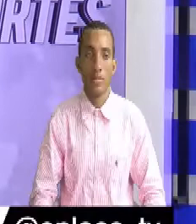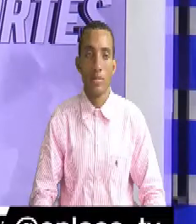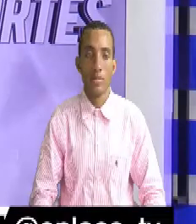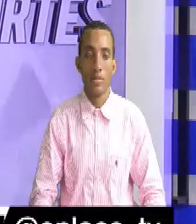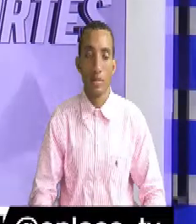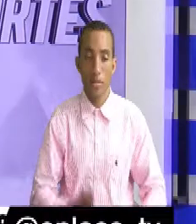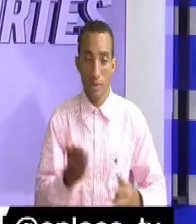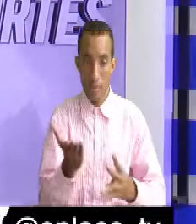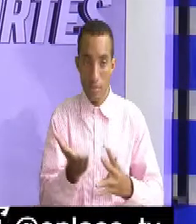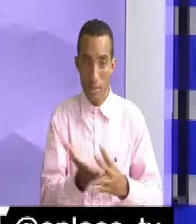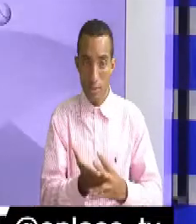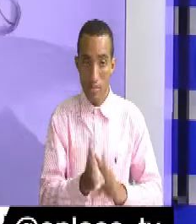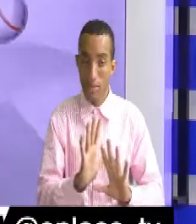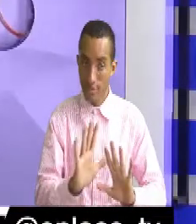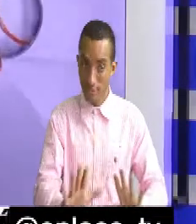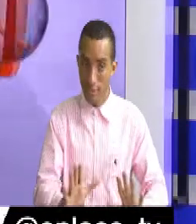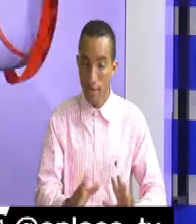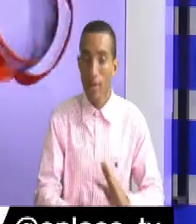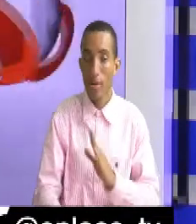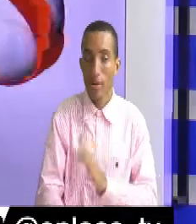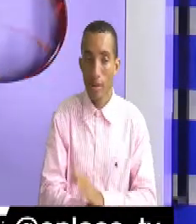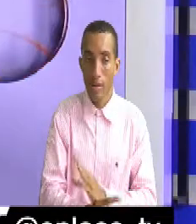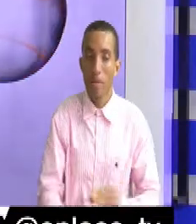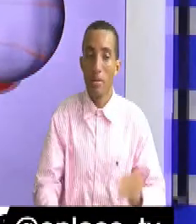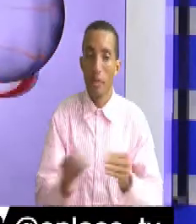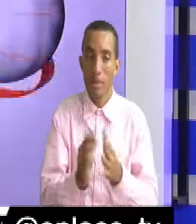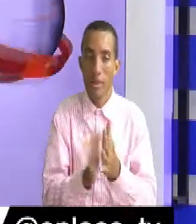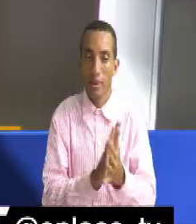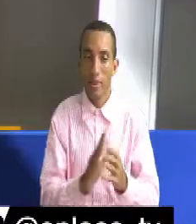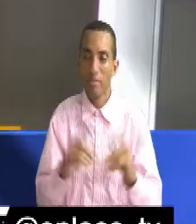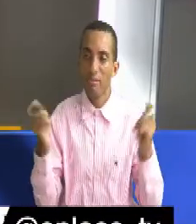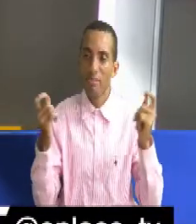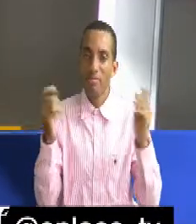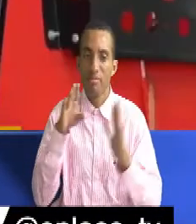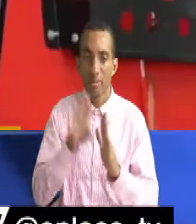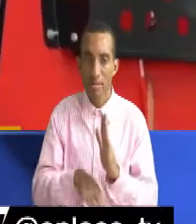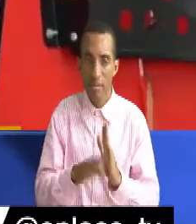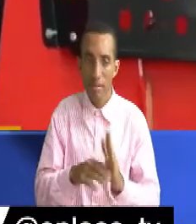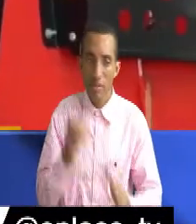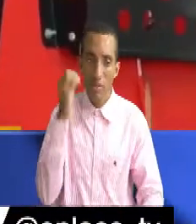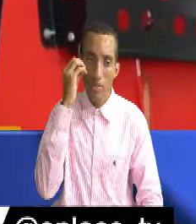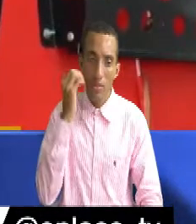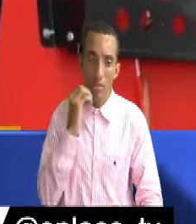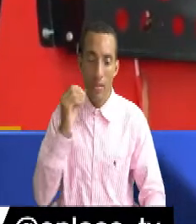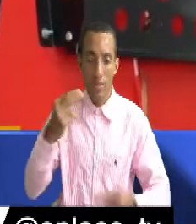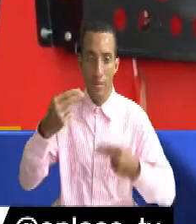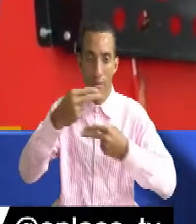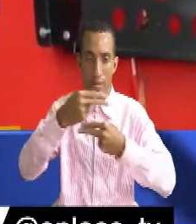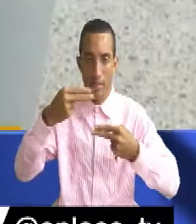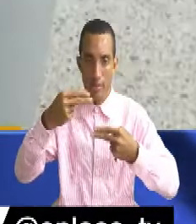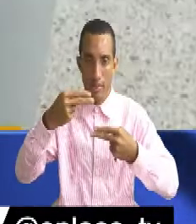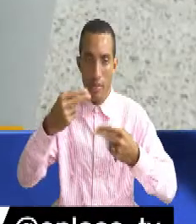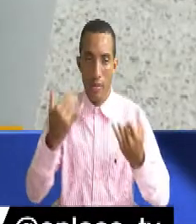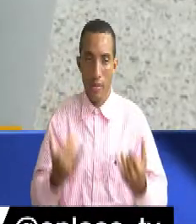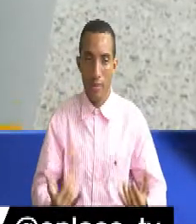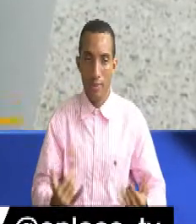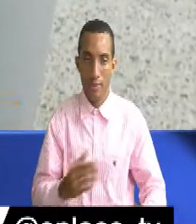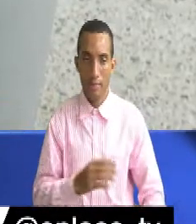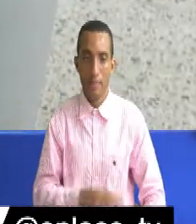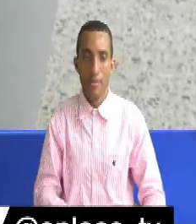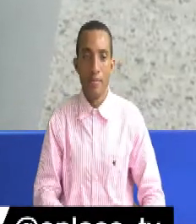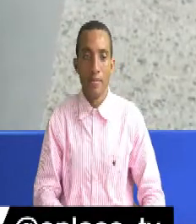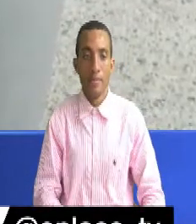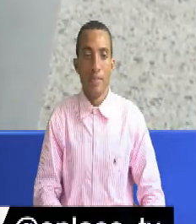Hacemos una pausa, pero no se muevan porque al regresar tenemos para ustedes las promociones que tienen hogar como Ultrasan para este fin de semana de madres. Ya volvemos.